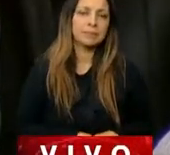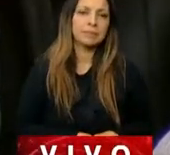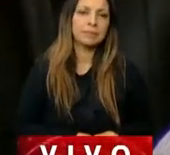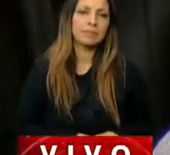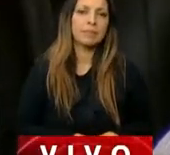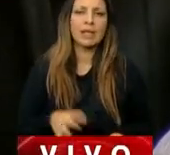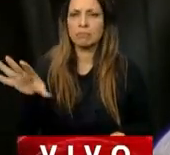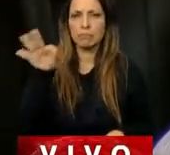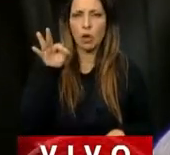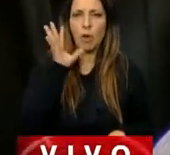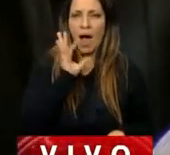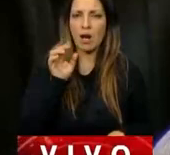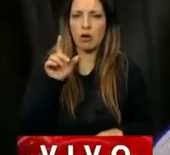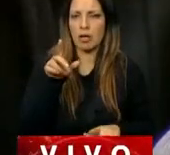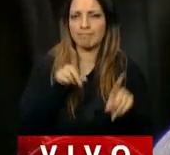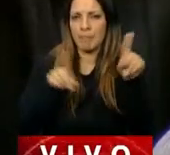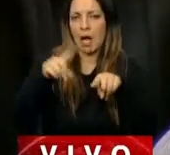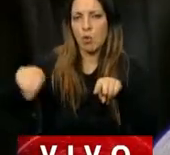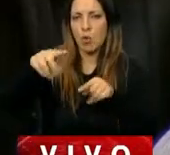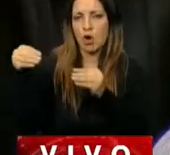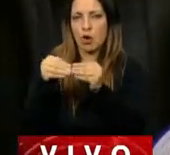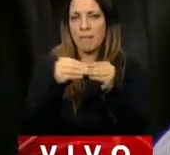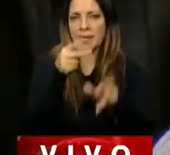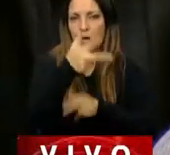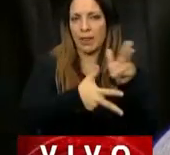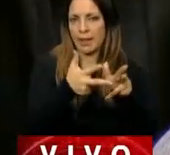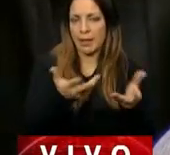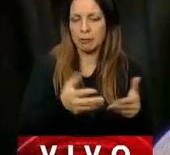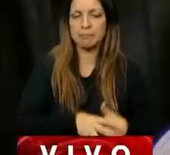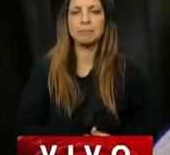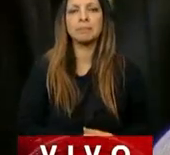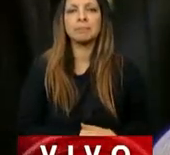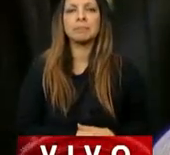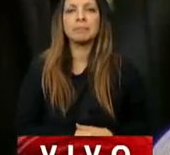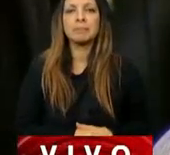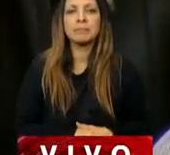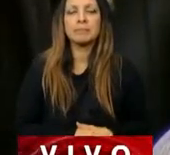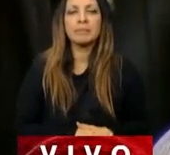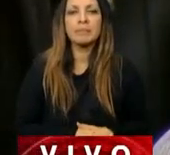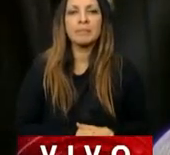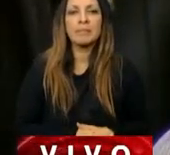con algo que dijeron un par de diputados que hablaron antes que yo,